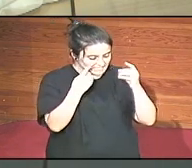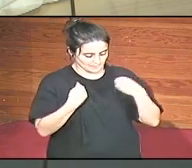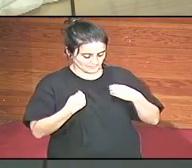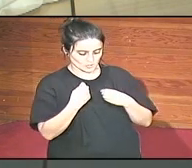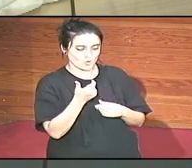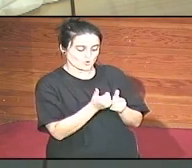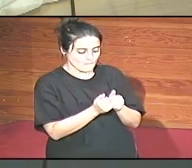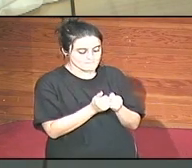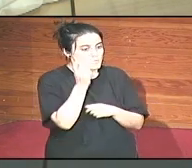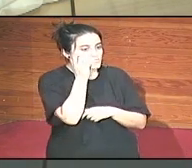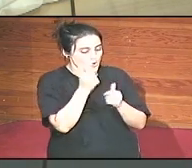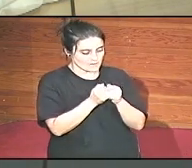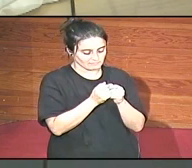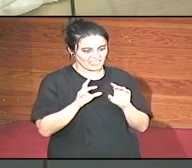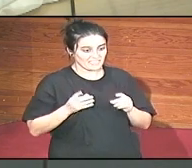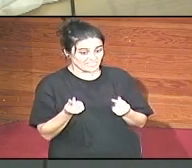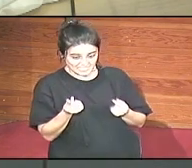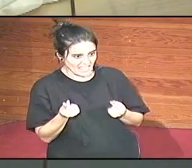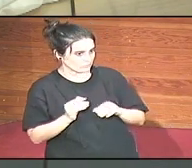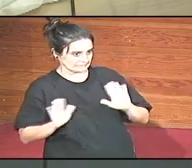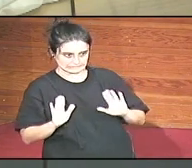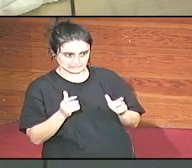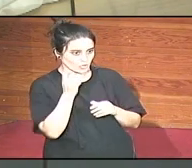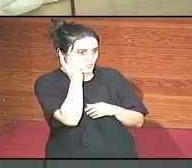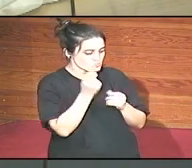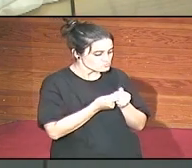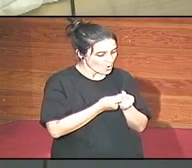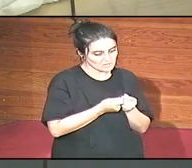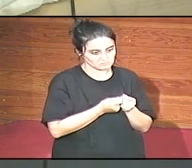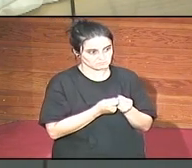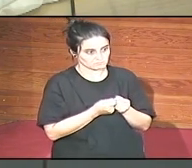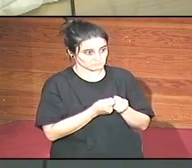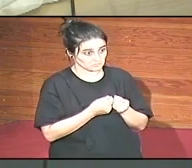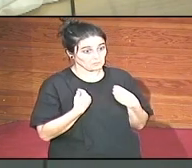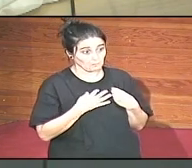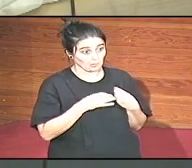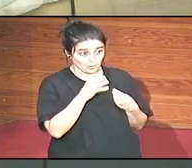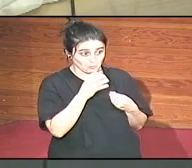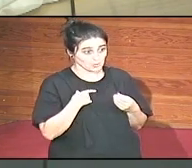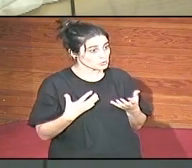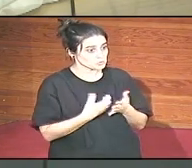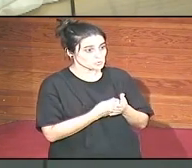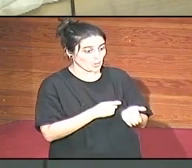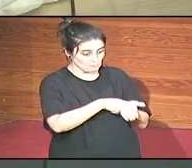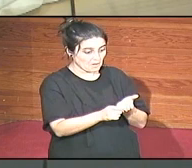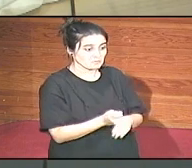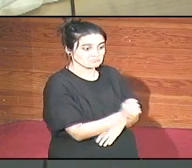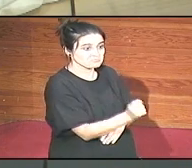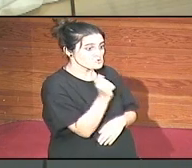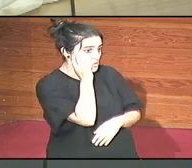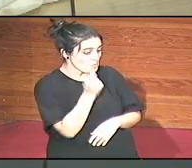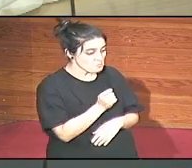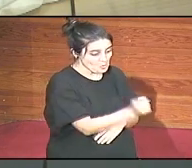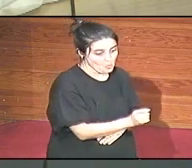no tocar dinero solo con un móvil y pude vivir sin problemas porque podía pagar todo con el móvil pero podría pagar todo con el móvil es